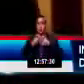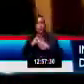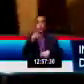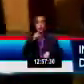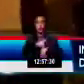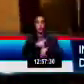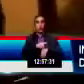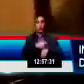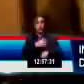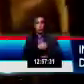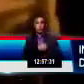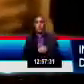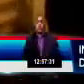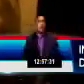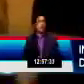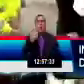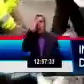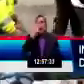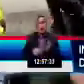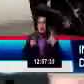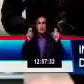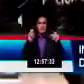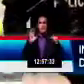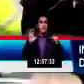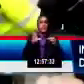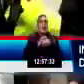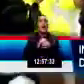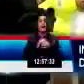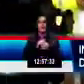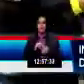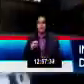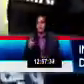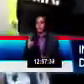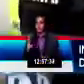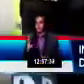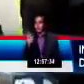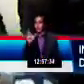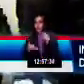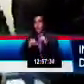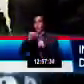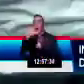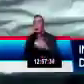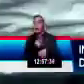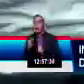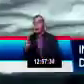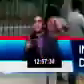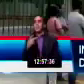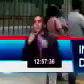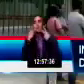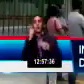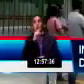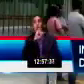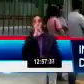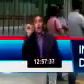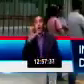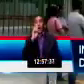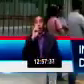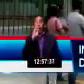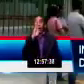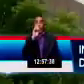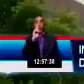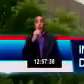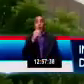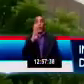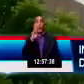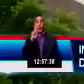del israelí Shai Dahan en la penitenciaría del Litoral. Dahan había revelado que Jacobo Bucaram Pule le había comprado insumos médicos